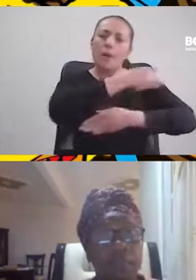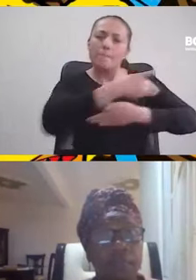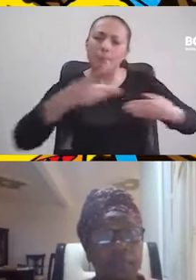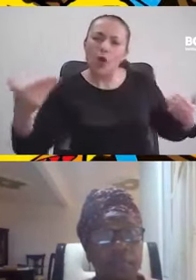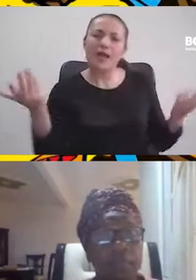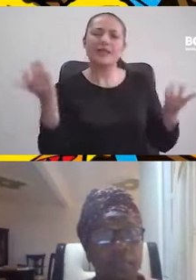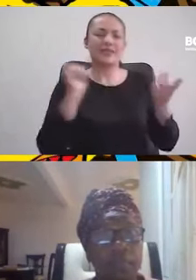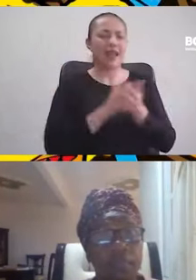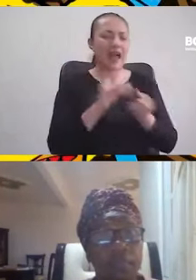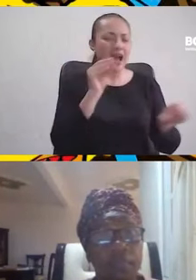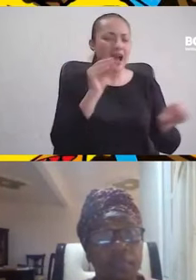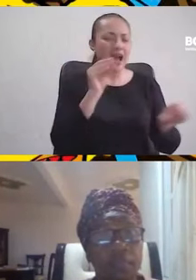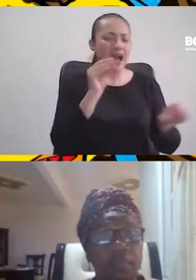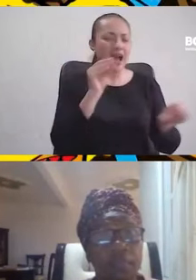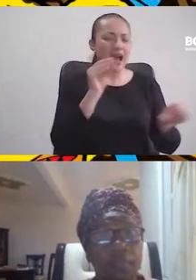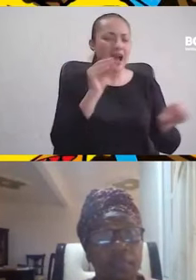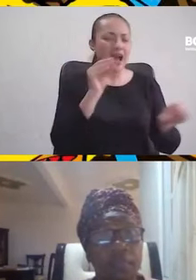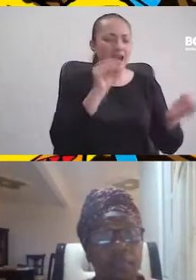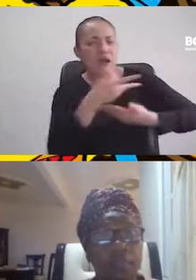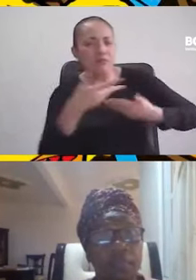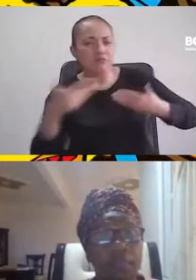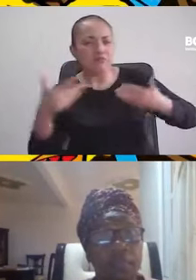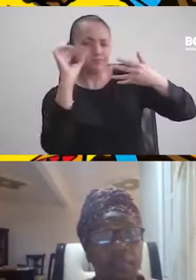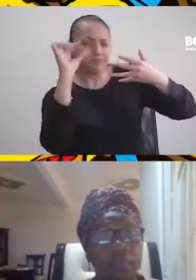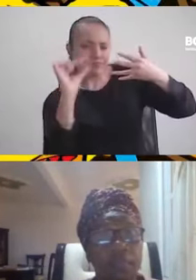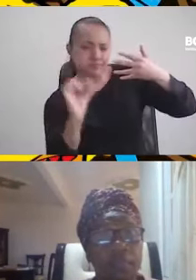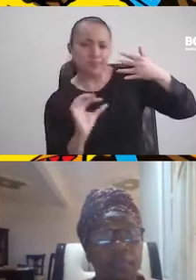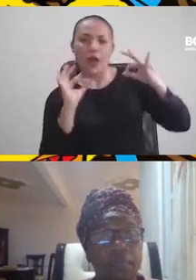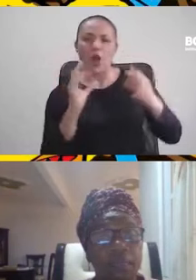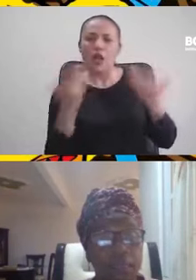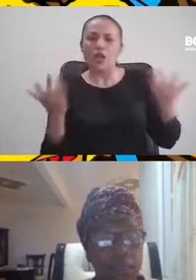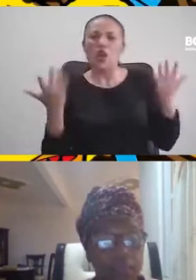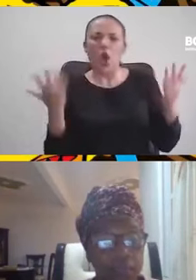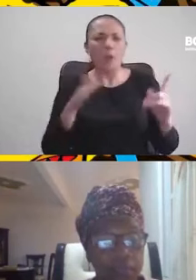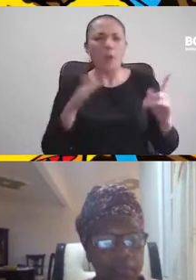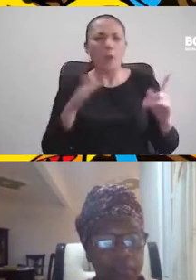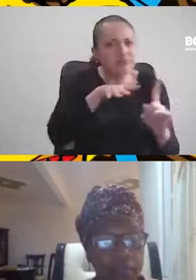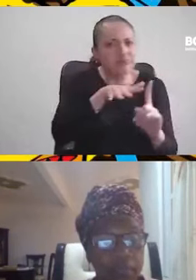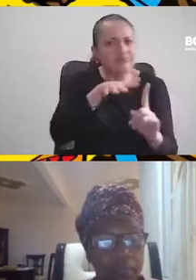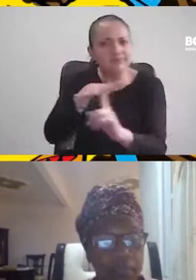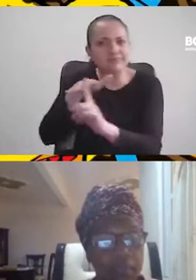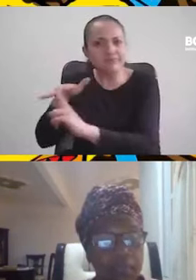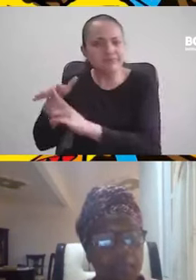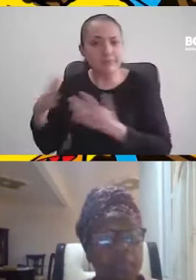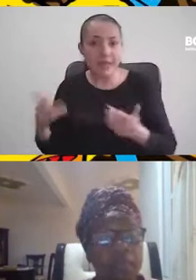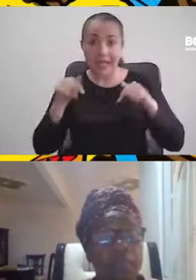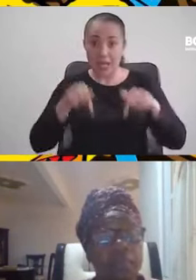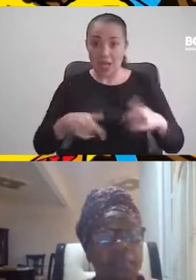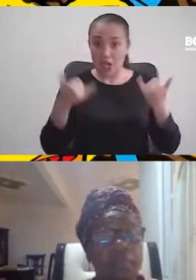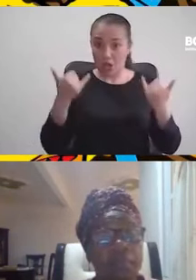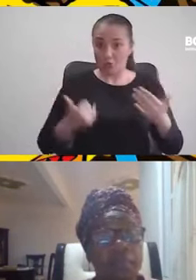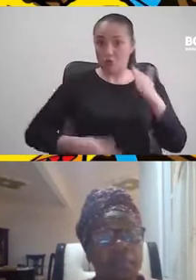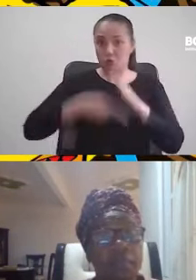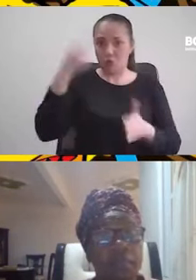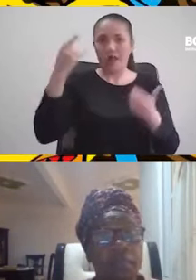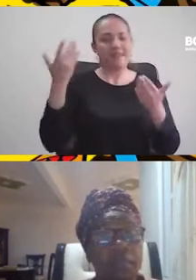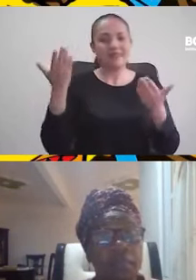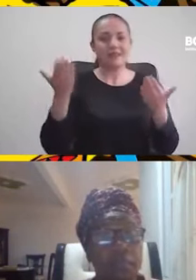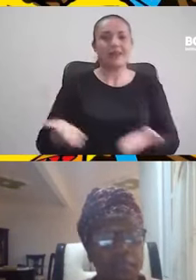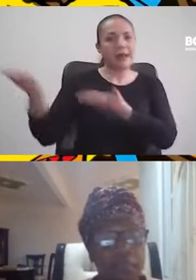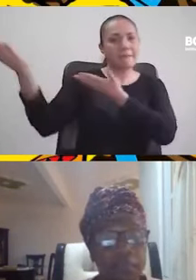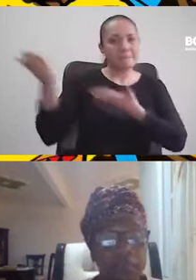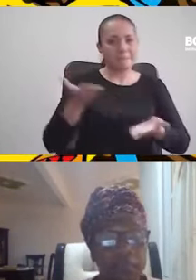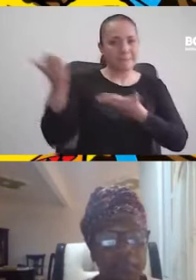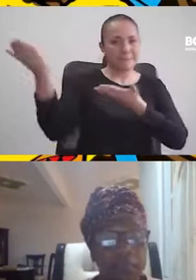su incidencia. Vamos en este despliegue, vamos a darle de una la bienvenida a estos